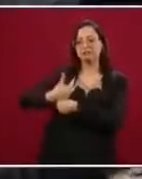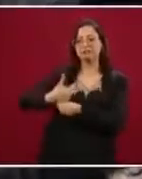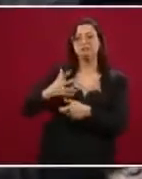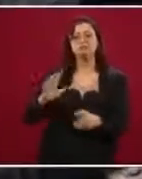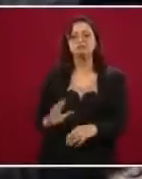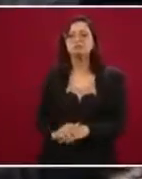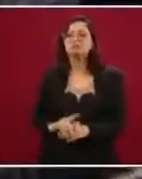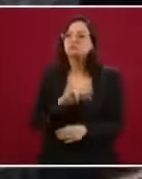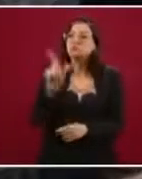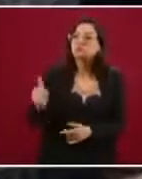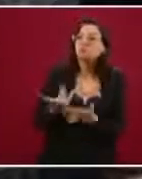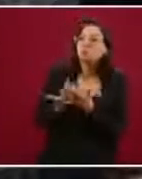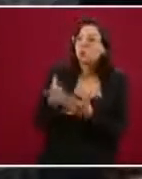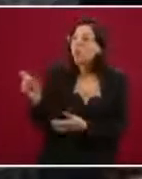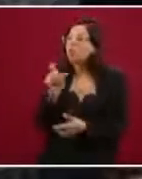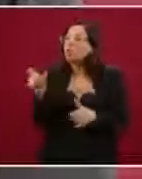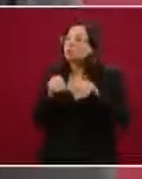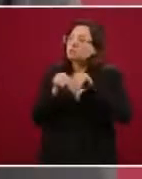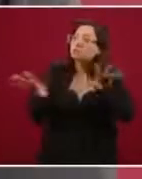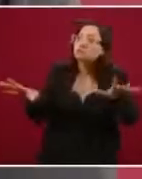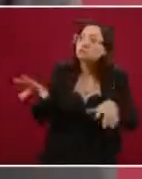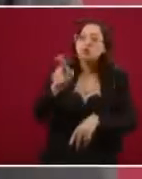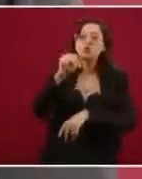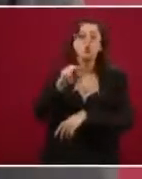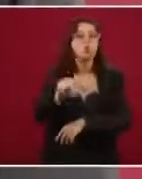Me quedé esperando.